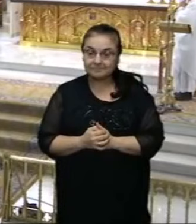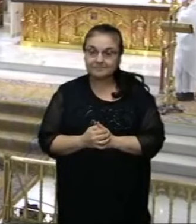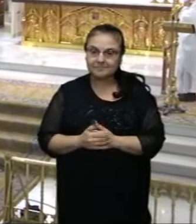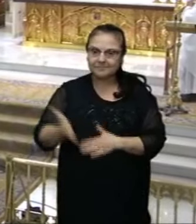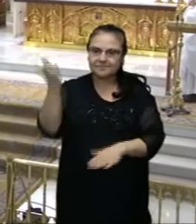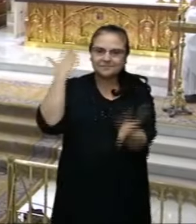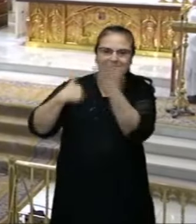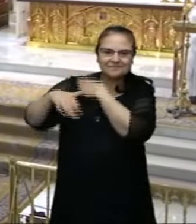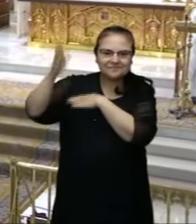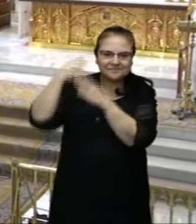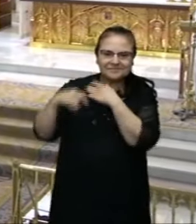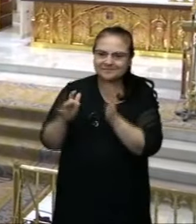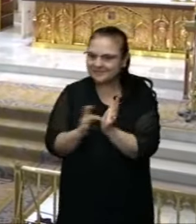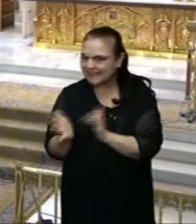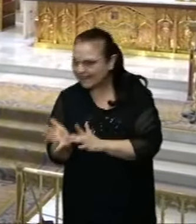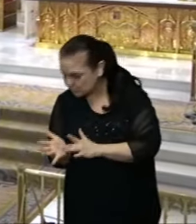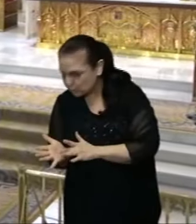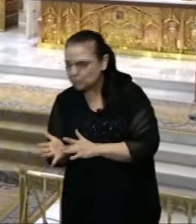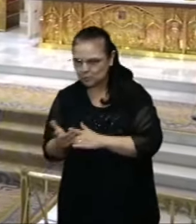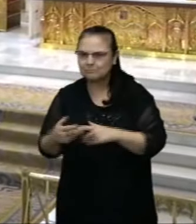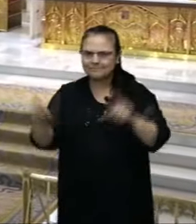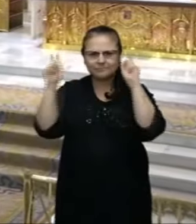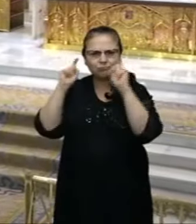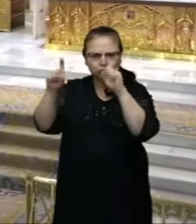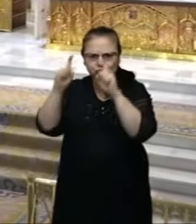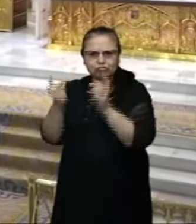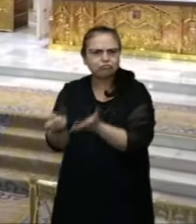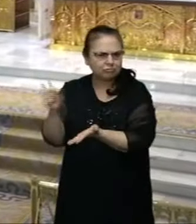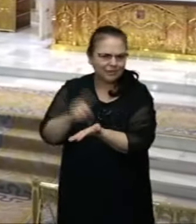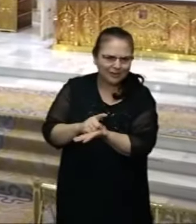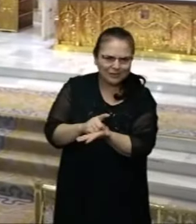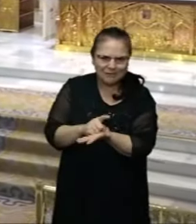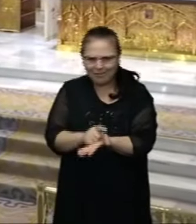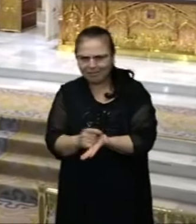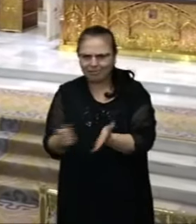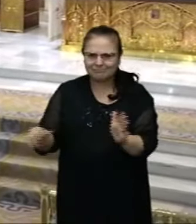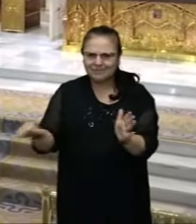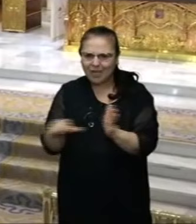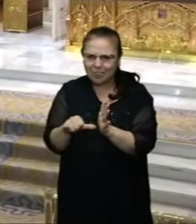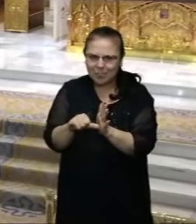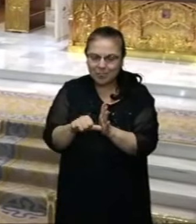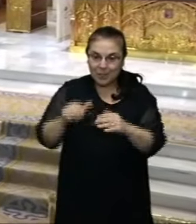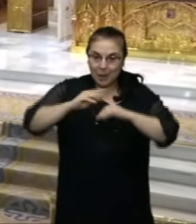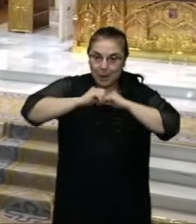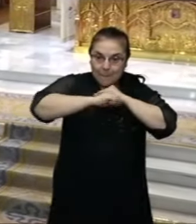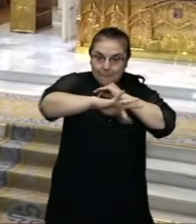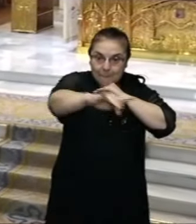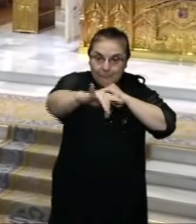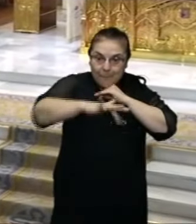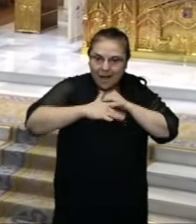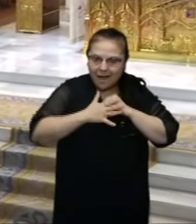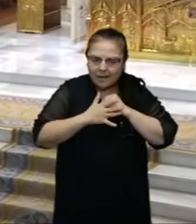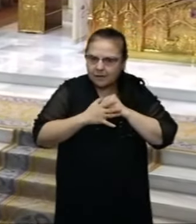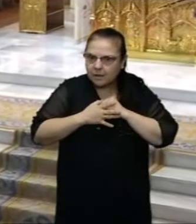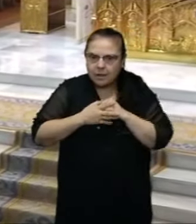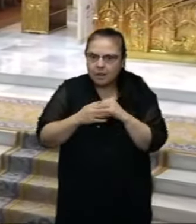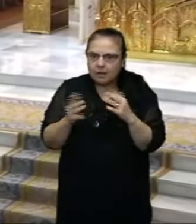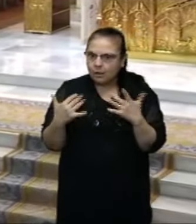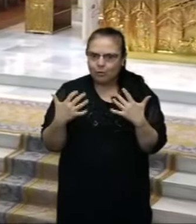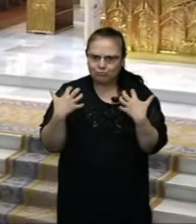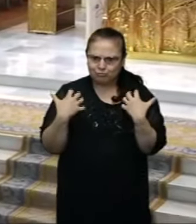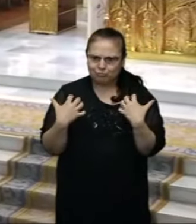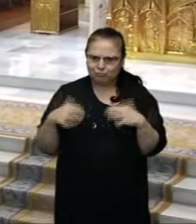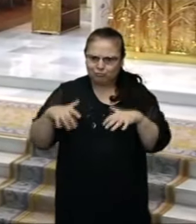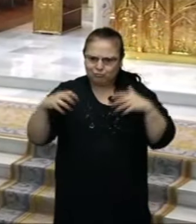En aquel tiempo, Jesús se puso a enseñar otra vez junto al mar. Acudió un gentío tan enorme que tuvo que subirse